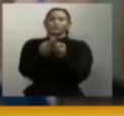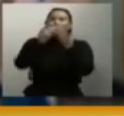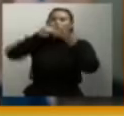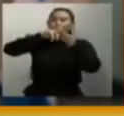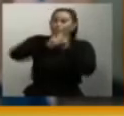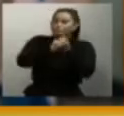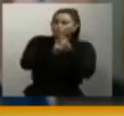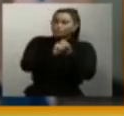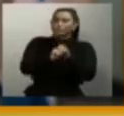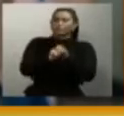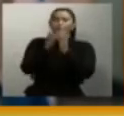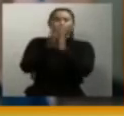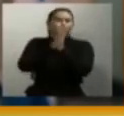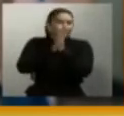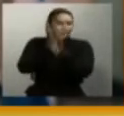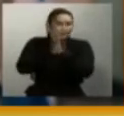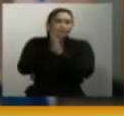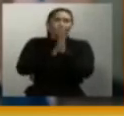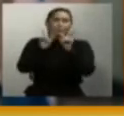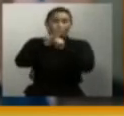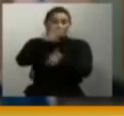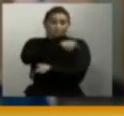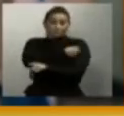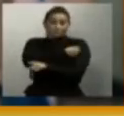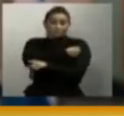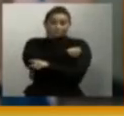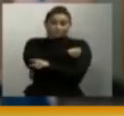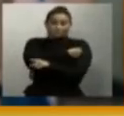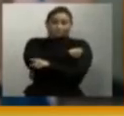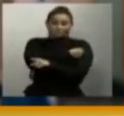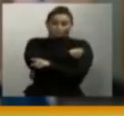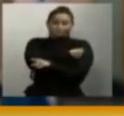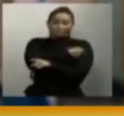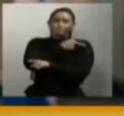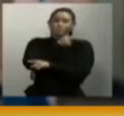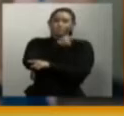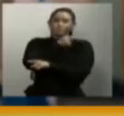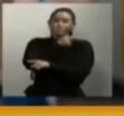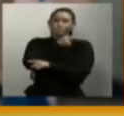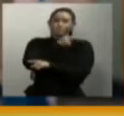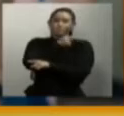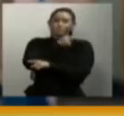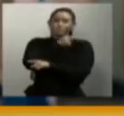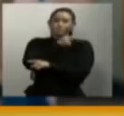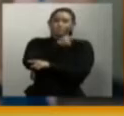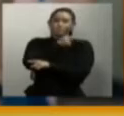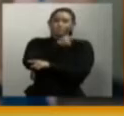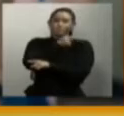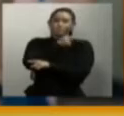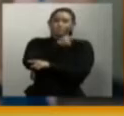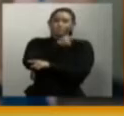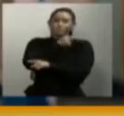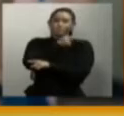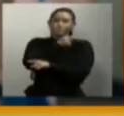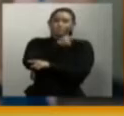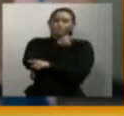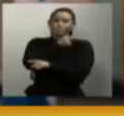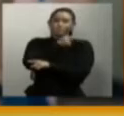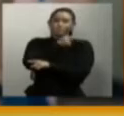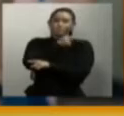de esa institución llevar productos con un buen margen de beneficio para el ciudadano